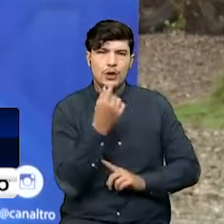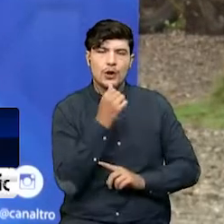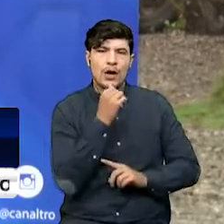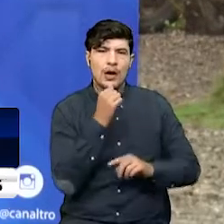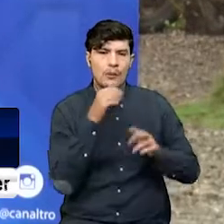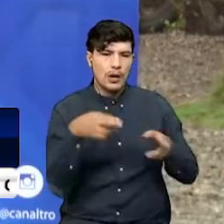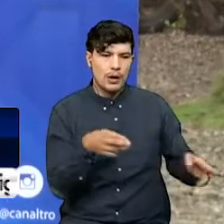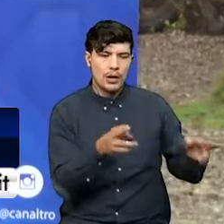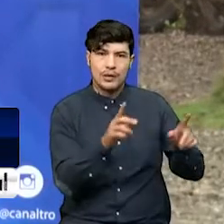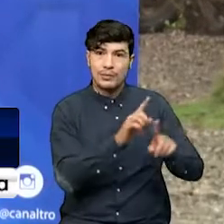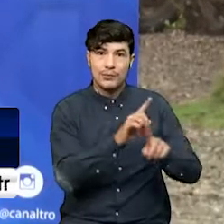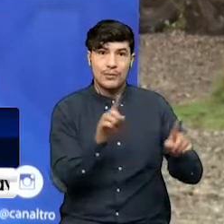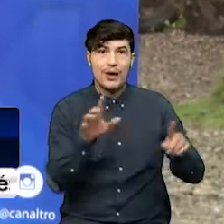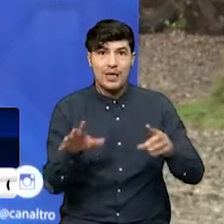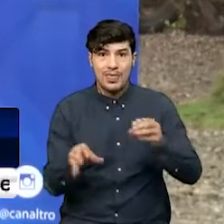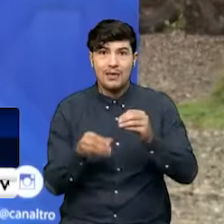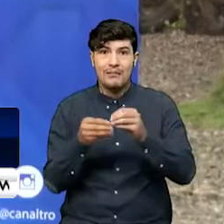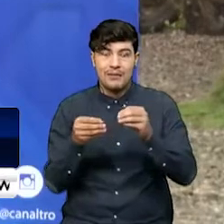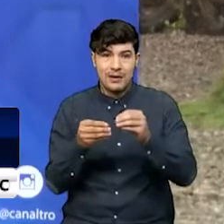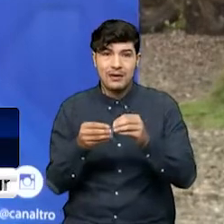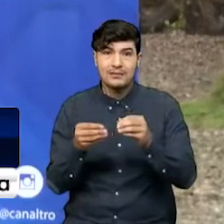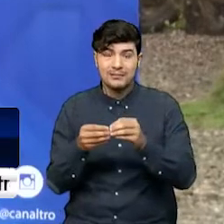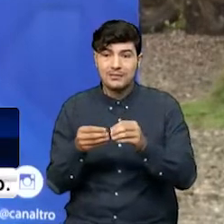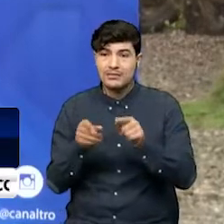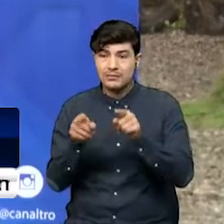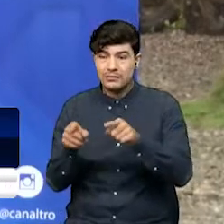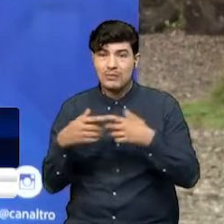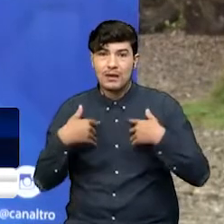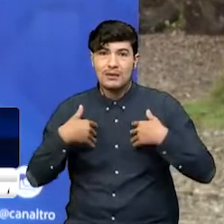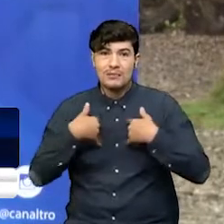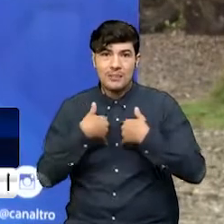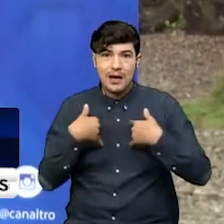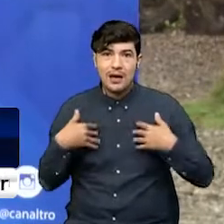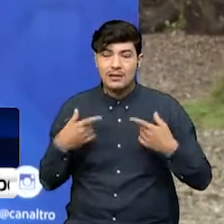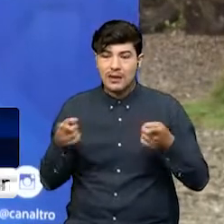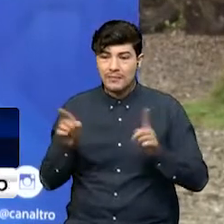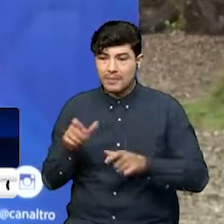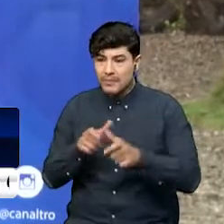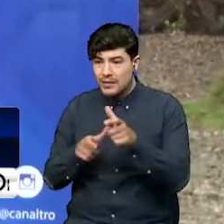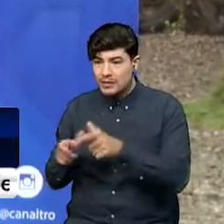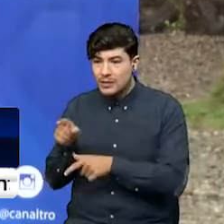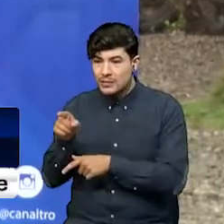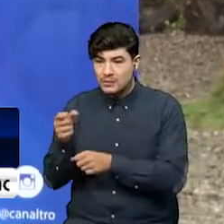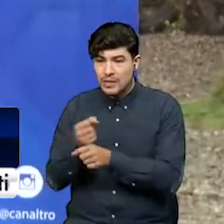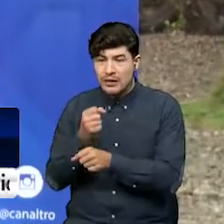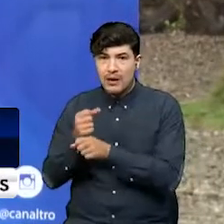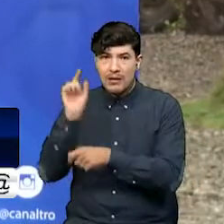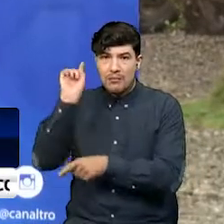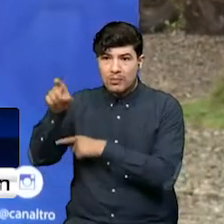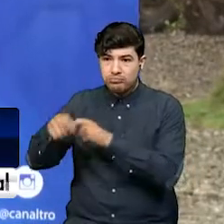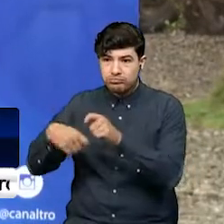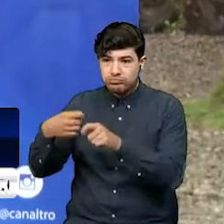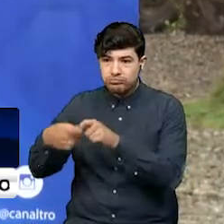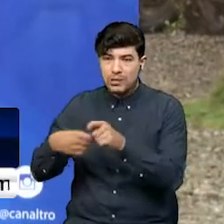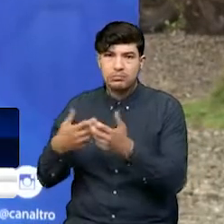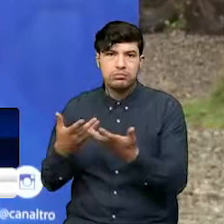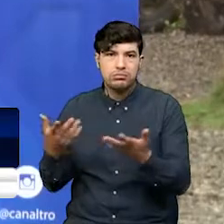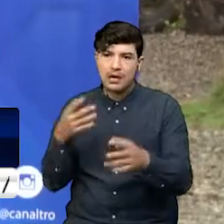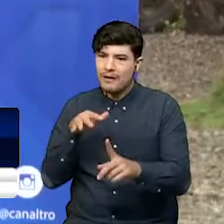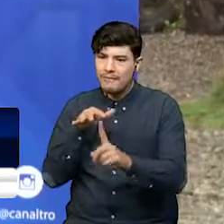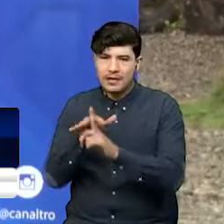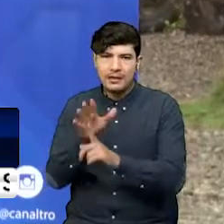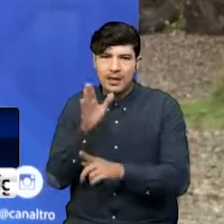corren por ese afluente hídrico sino también los animales aquellas personas que se han dedicado a la pesca también se han visto directamente afecta a afectados